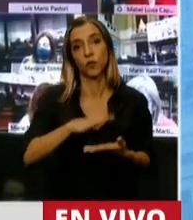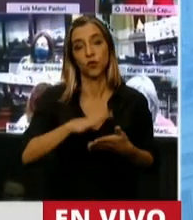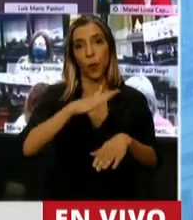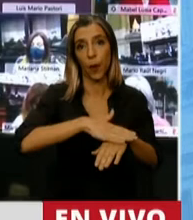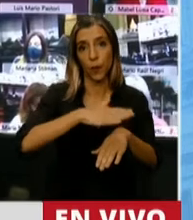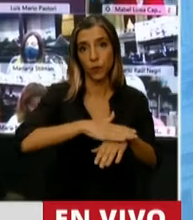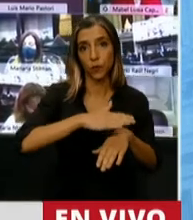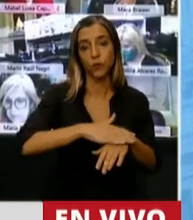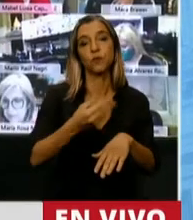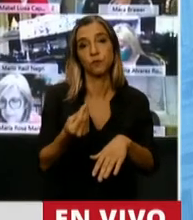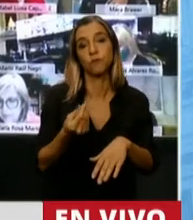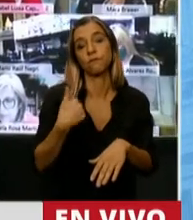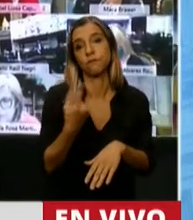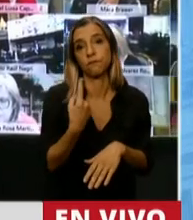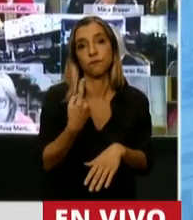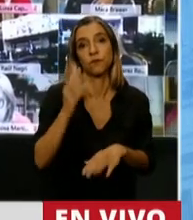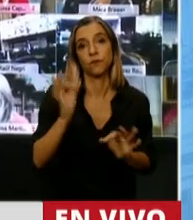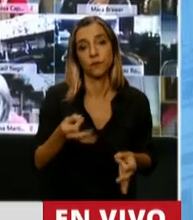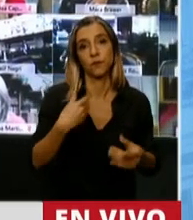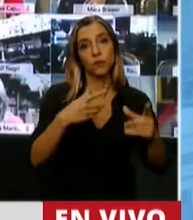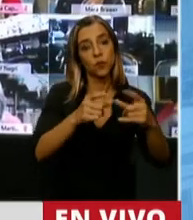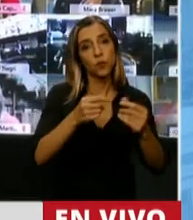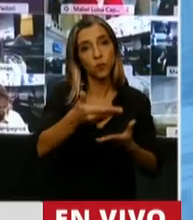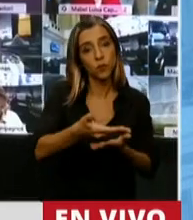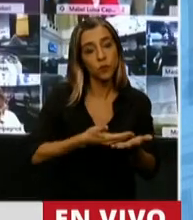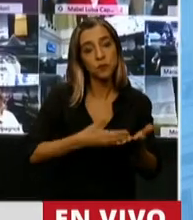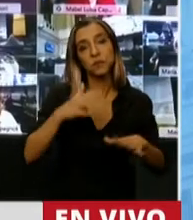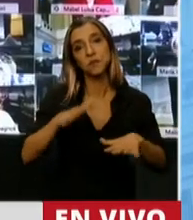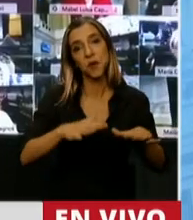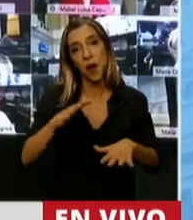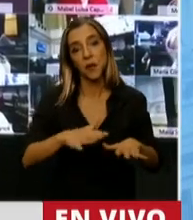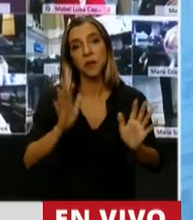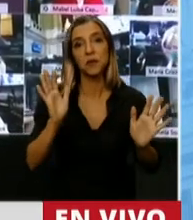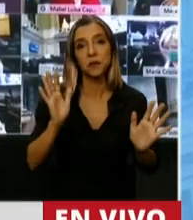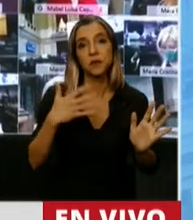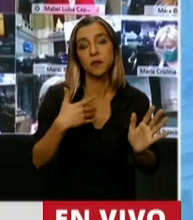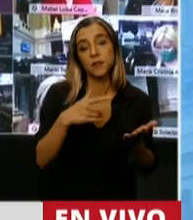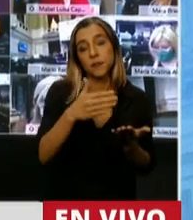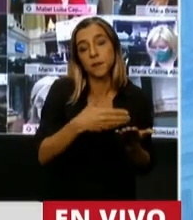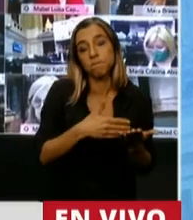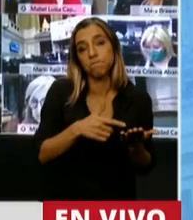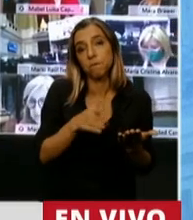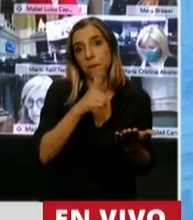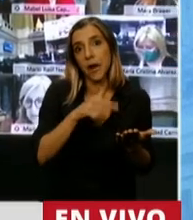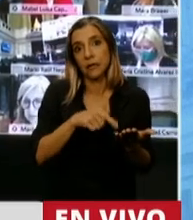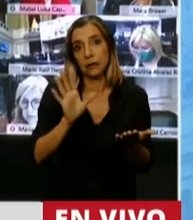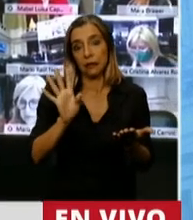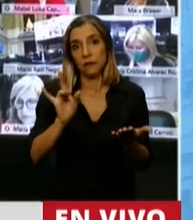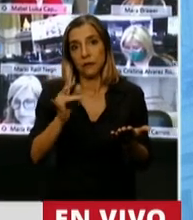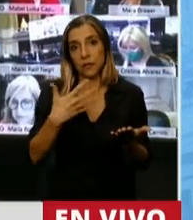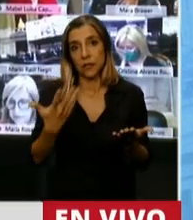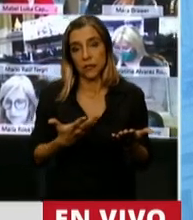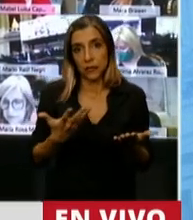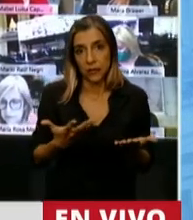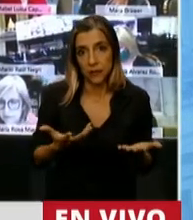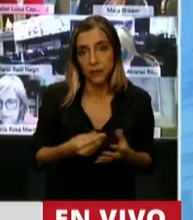hablamos de números que por ahí suenan un poco difíciles de digerir para